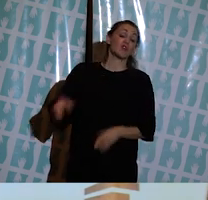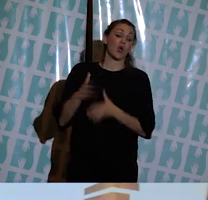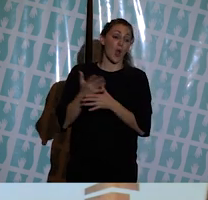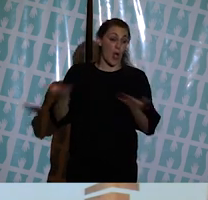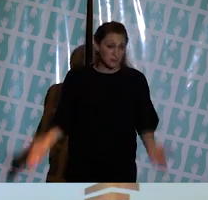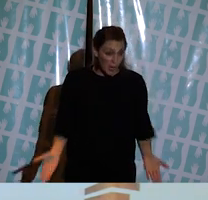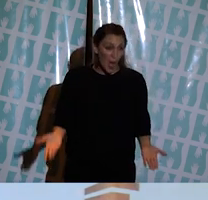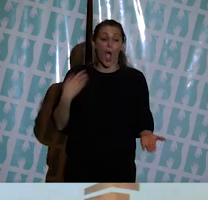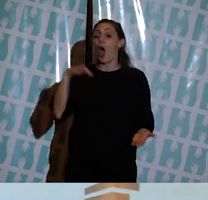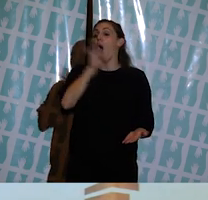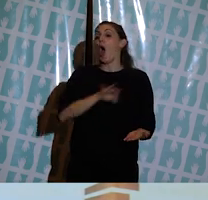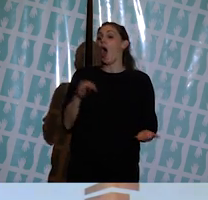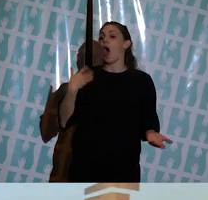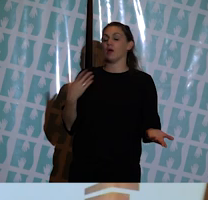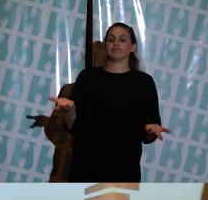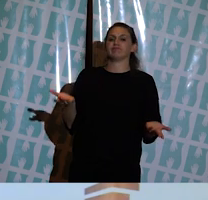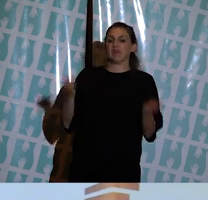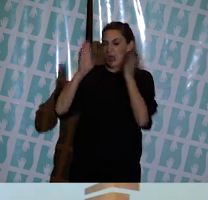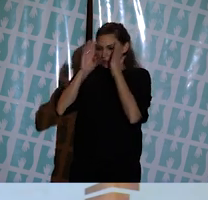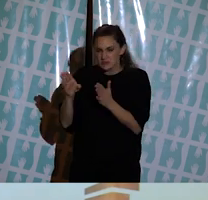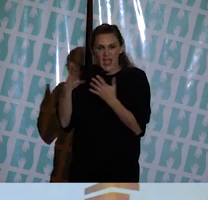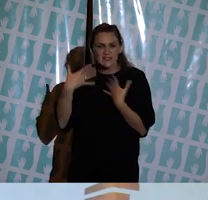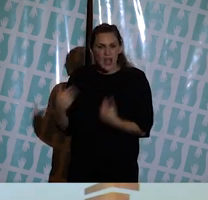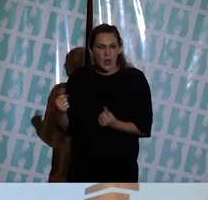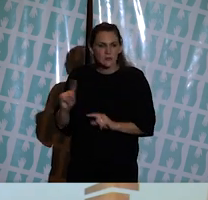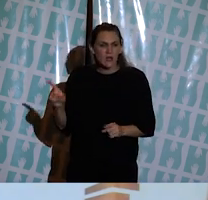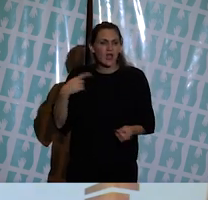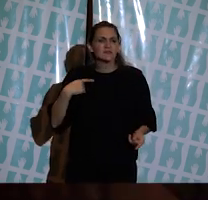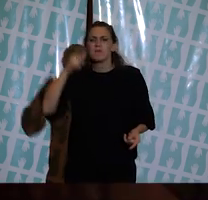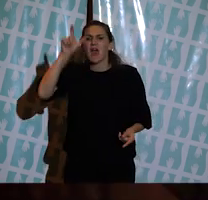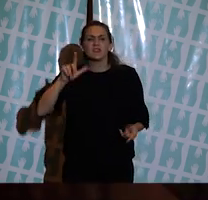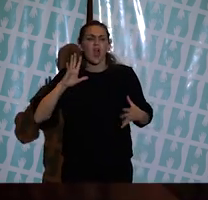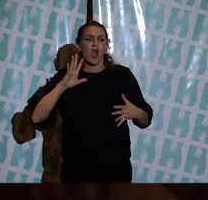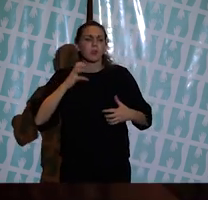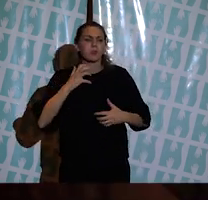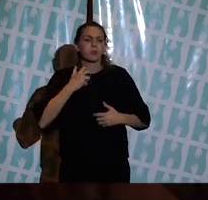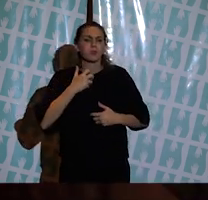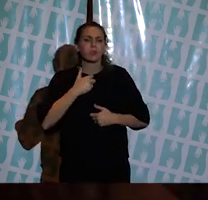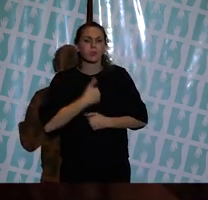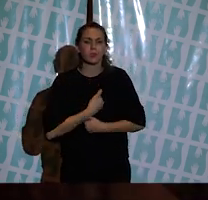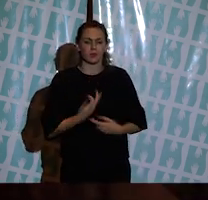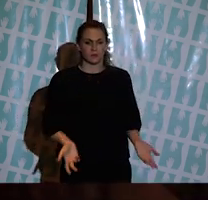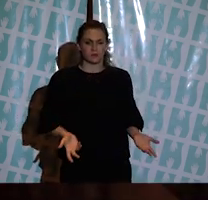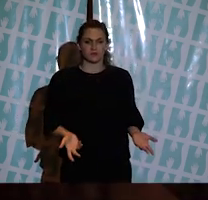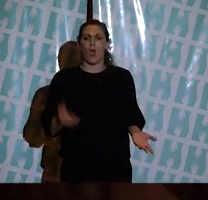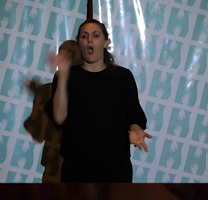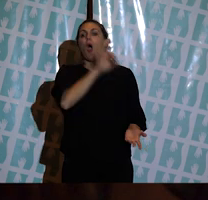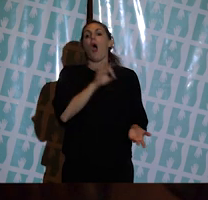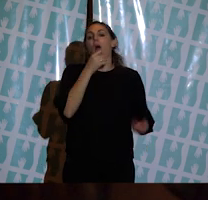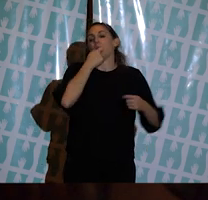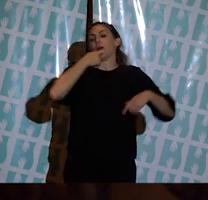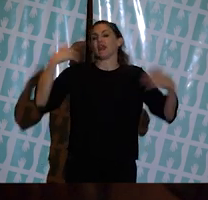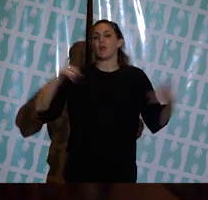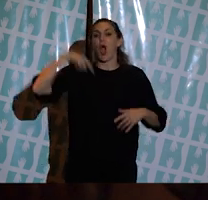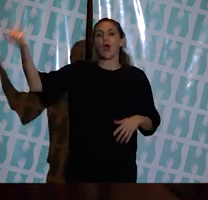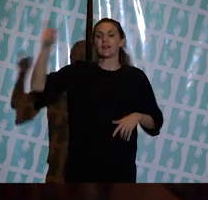de salud. Ella ya se me olvida porque se está muriendo, o puede morirse, o los demás se preocupan. Entonces ya no